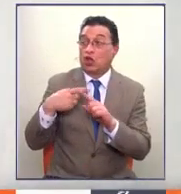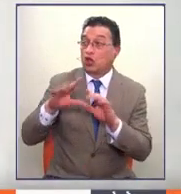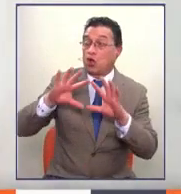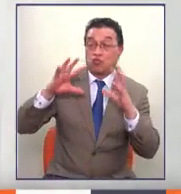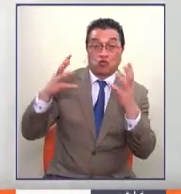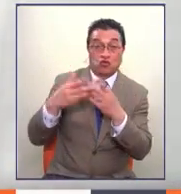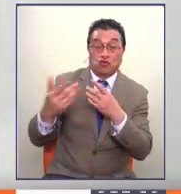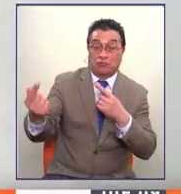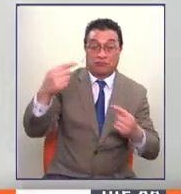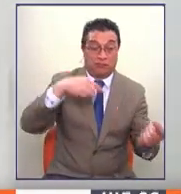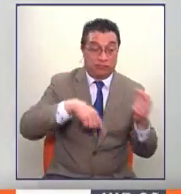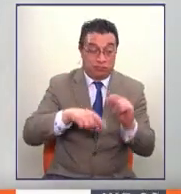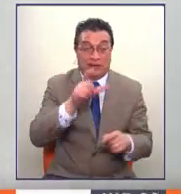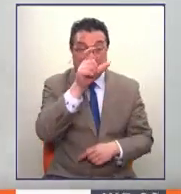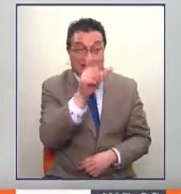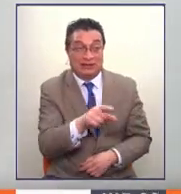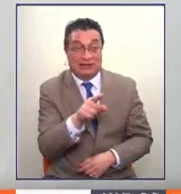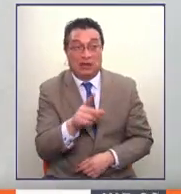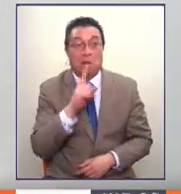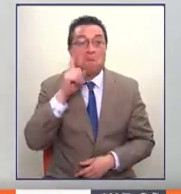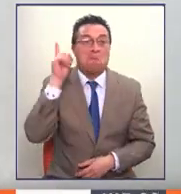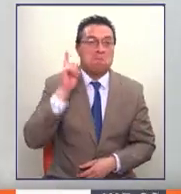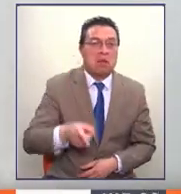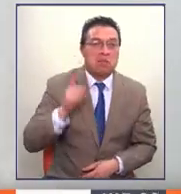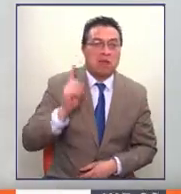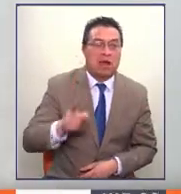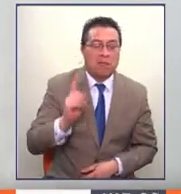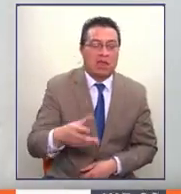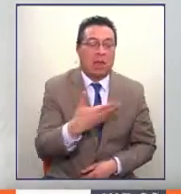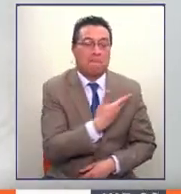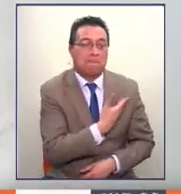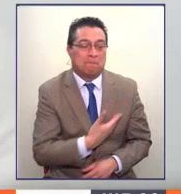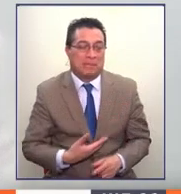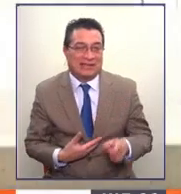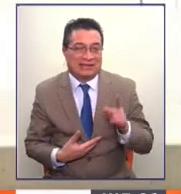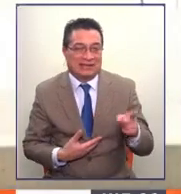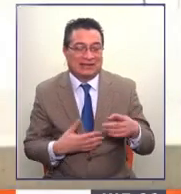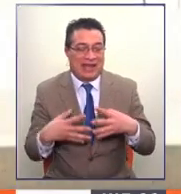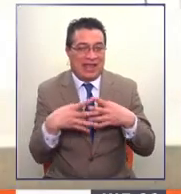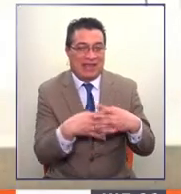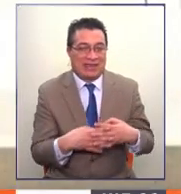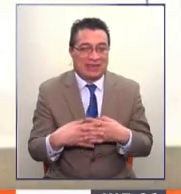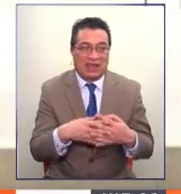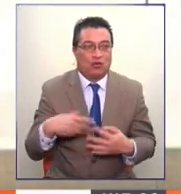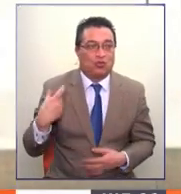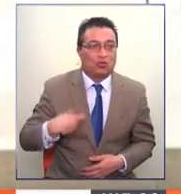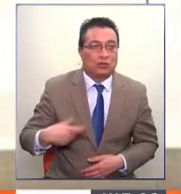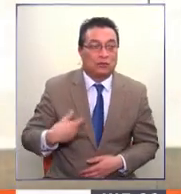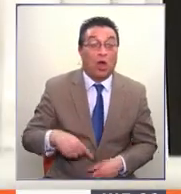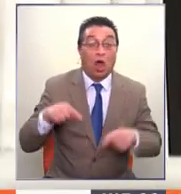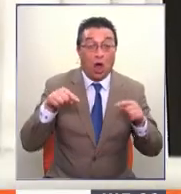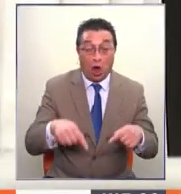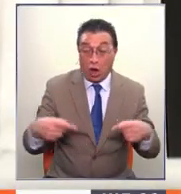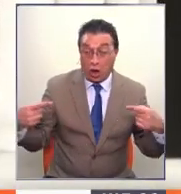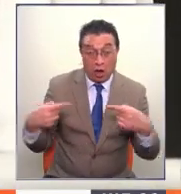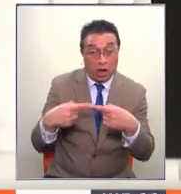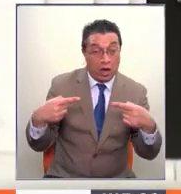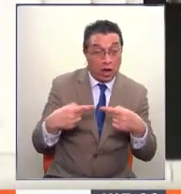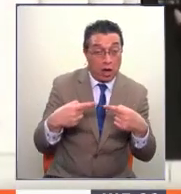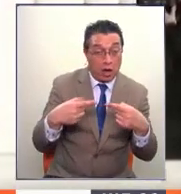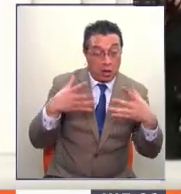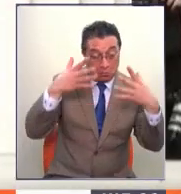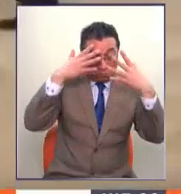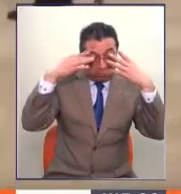la actitud autoritaria del presidente de Estados Unidos. Pero hoy las fricciones parecen haber quedado en